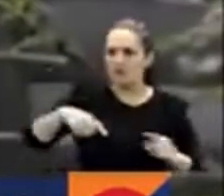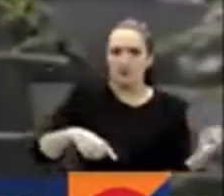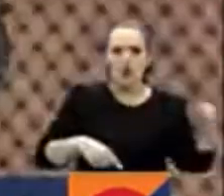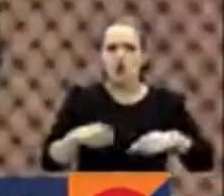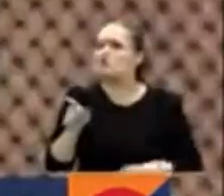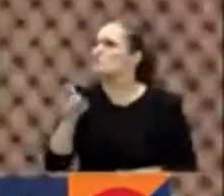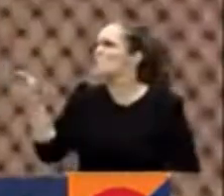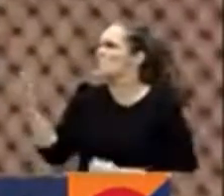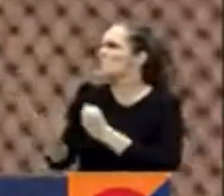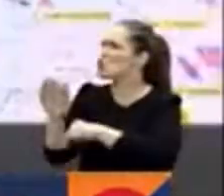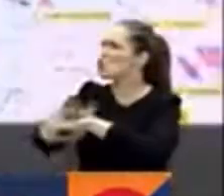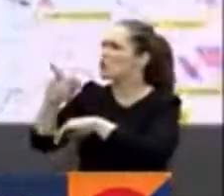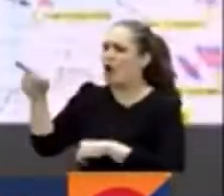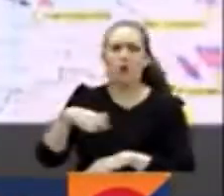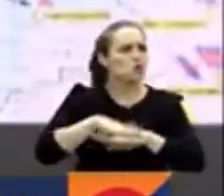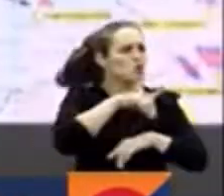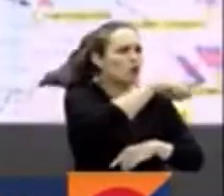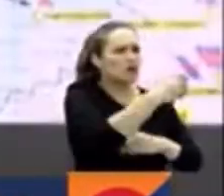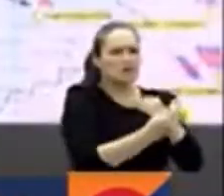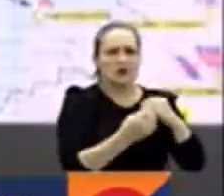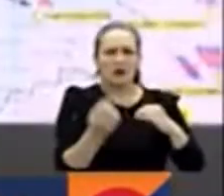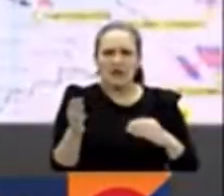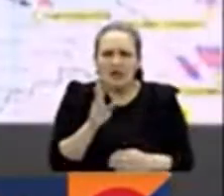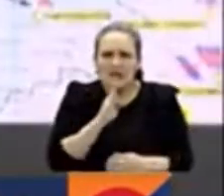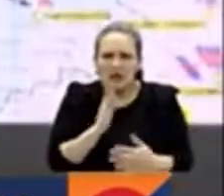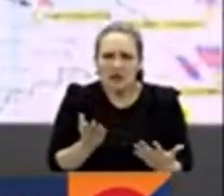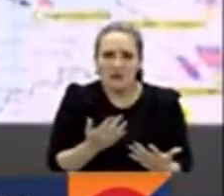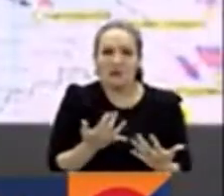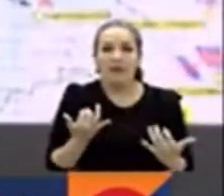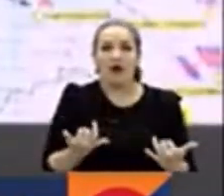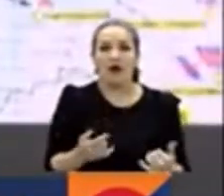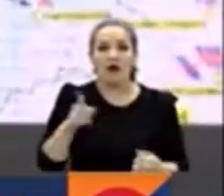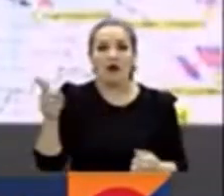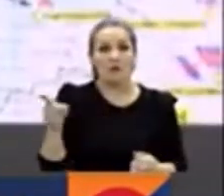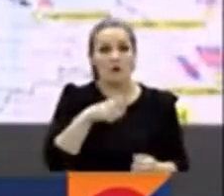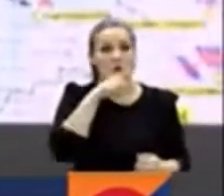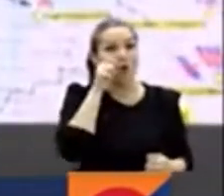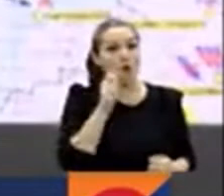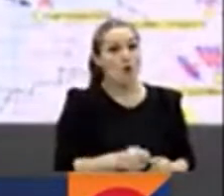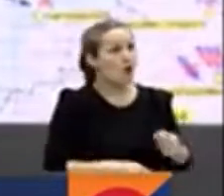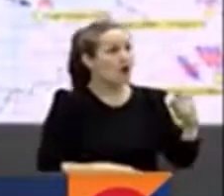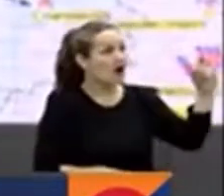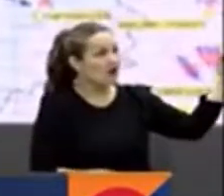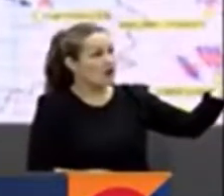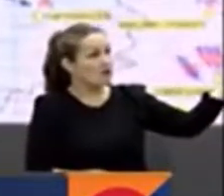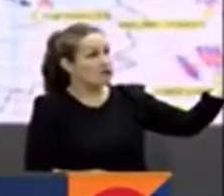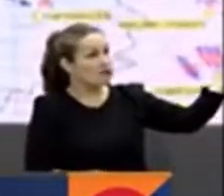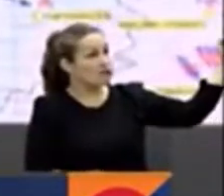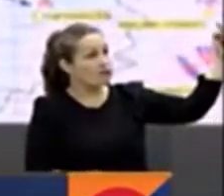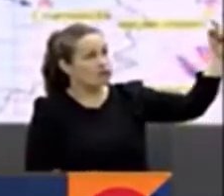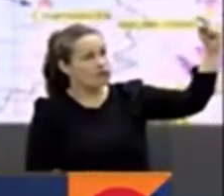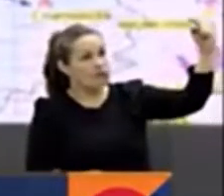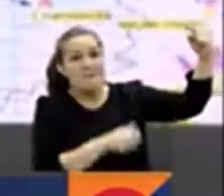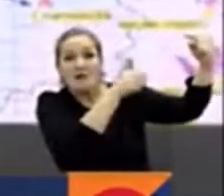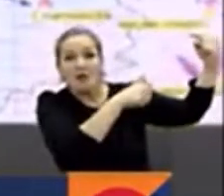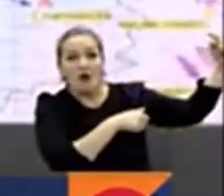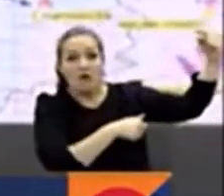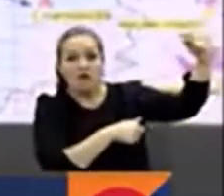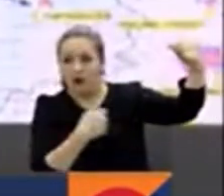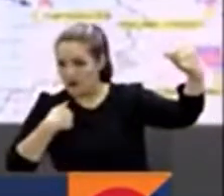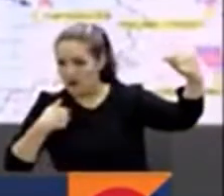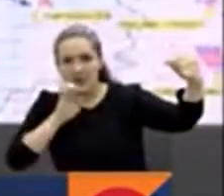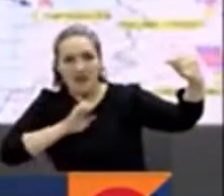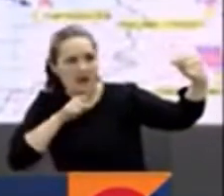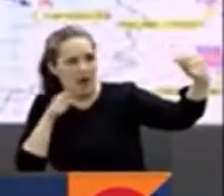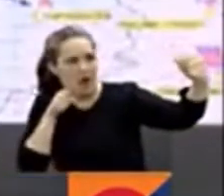los bombardeos entre Kiev y Moscú. Un dron de ataque ucraniano fue derribado mientras se acercaba al edificio número 1, que almacena